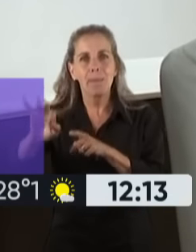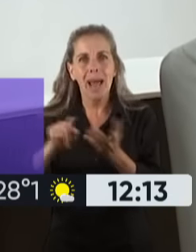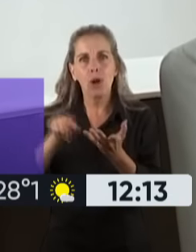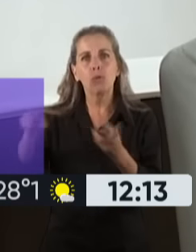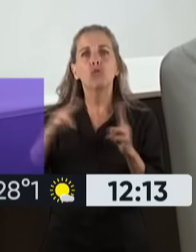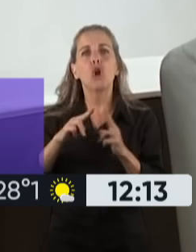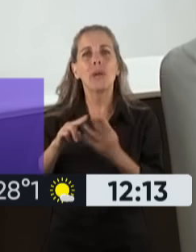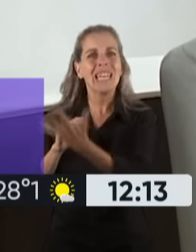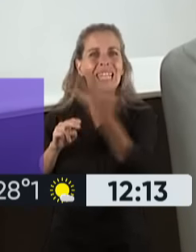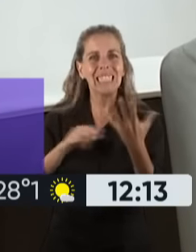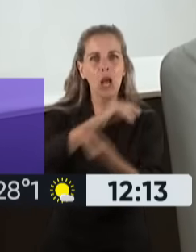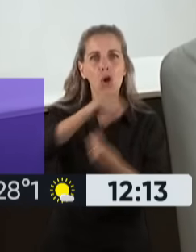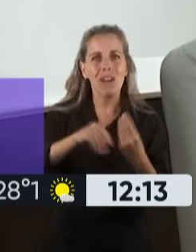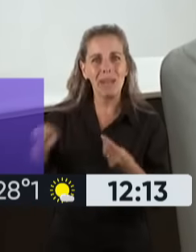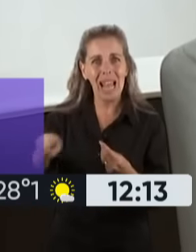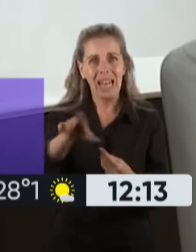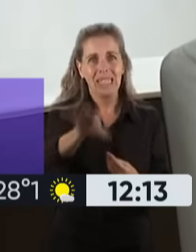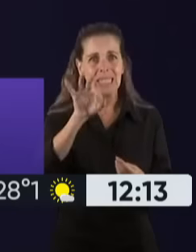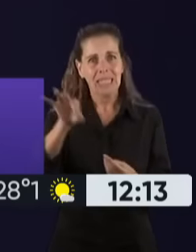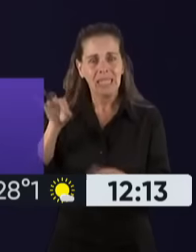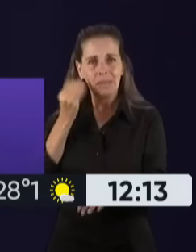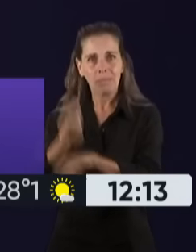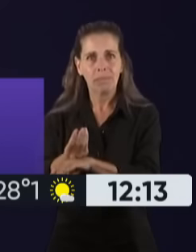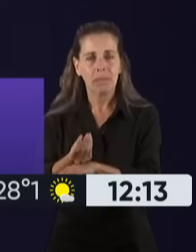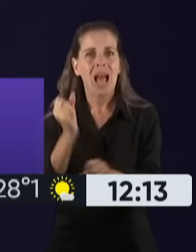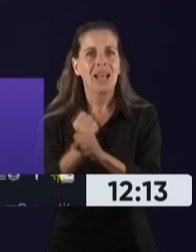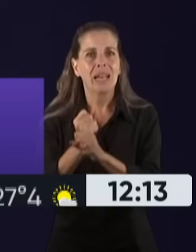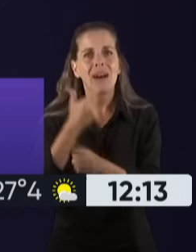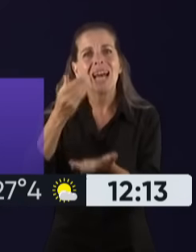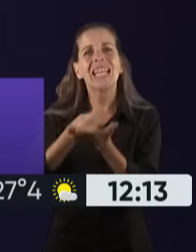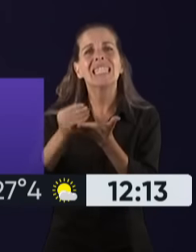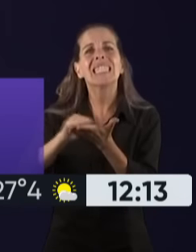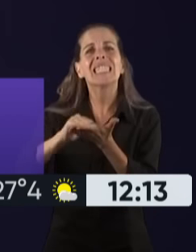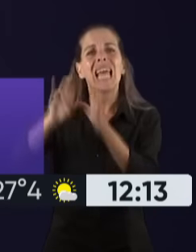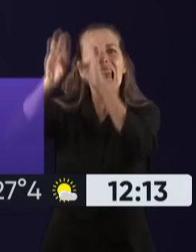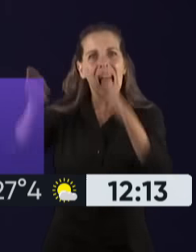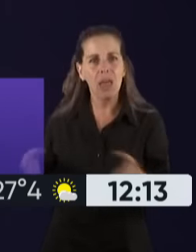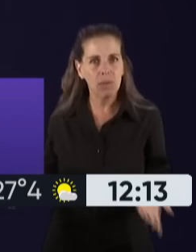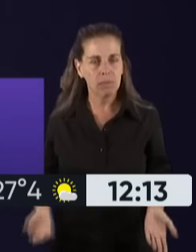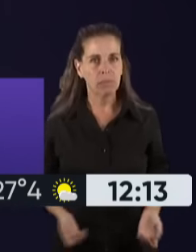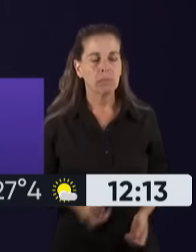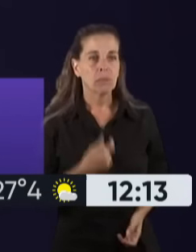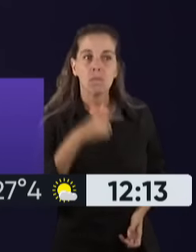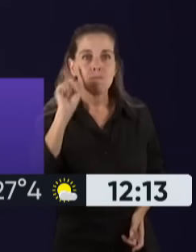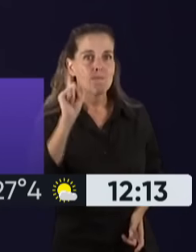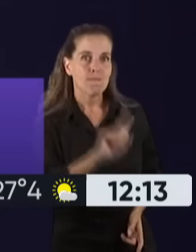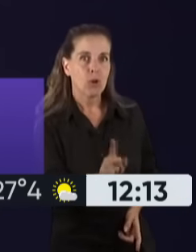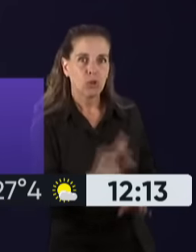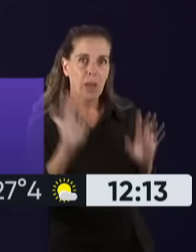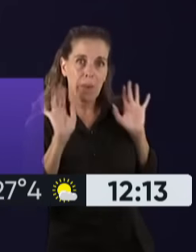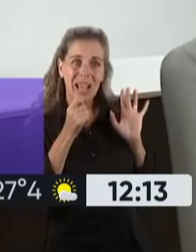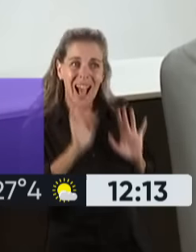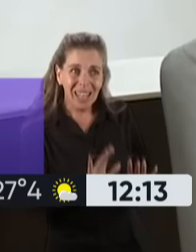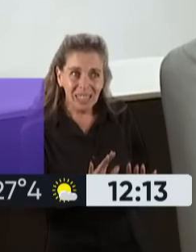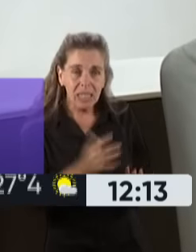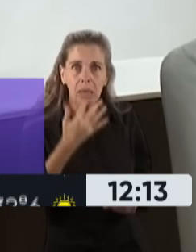su sobrina eh yo no estoy al tanto de que eso haya ocurrido que sea así si fue así tenemos